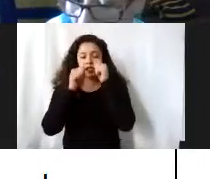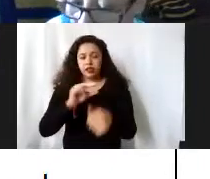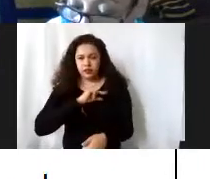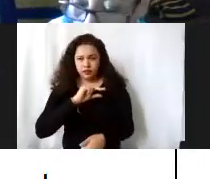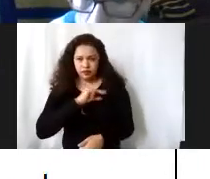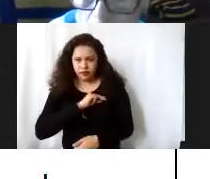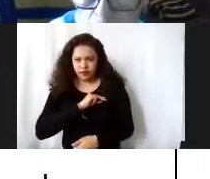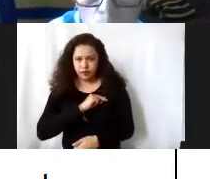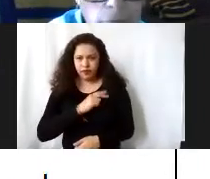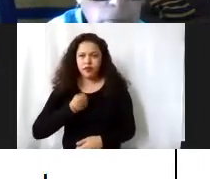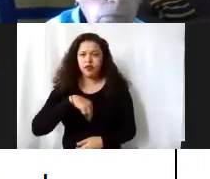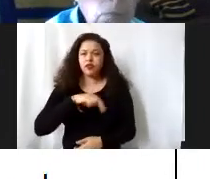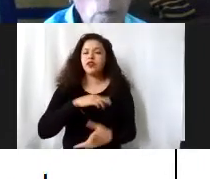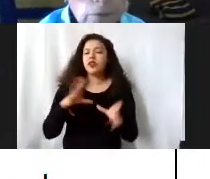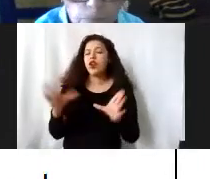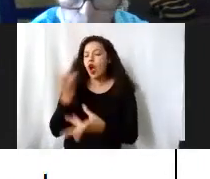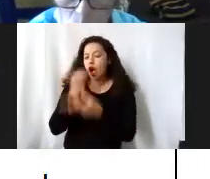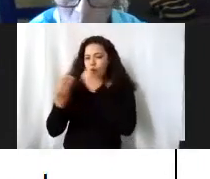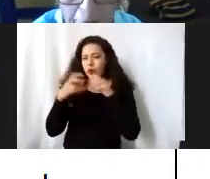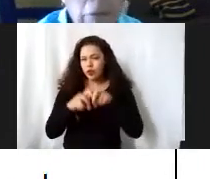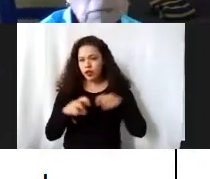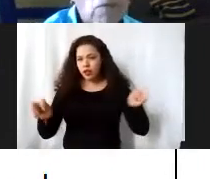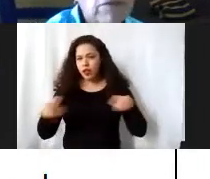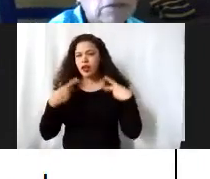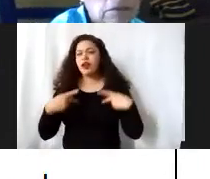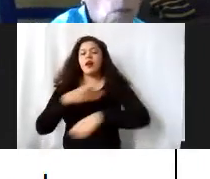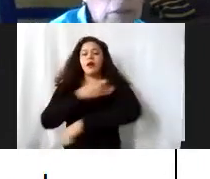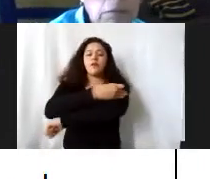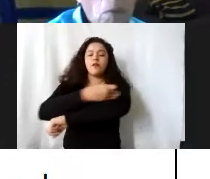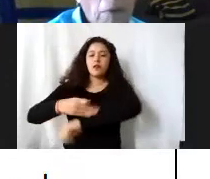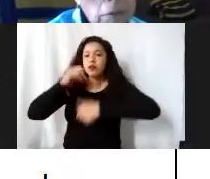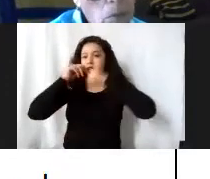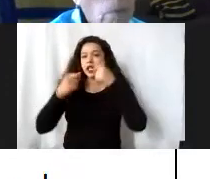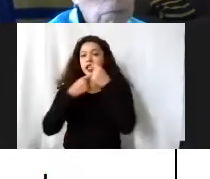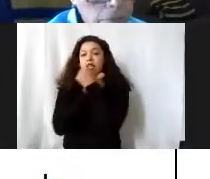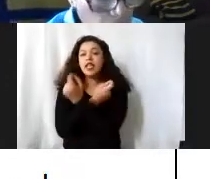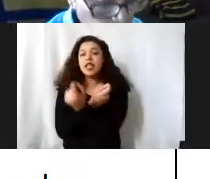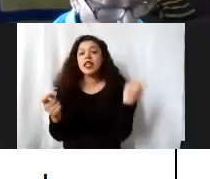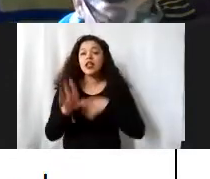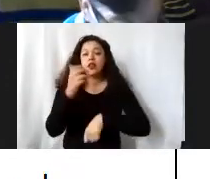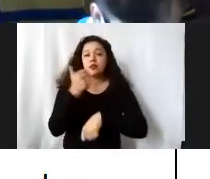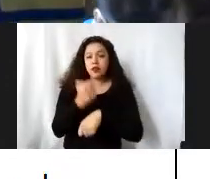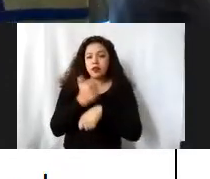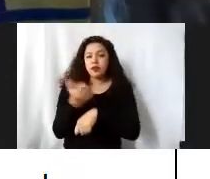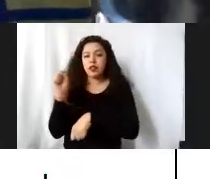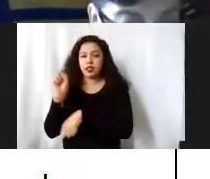que somos un comedor que atendemos a familias de niños de primaria y de